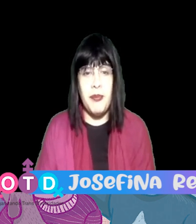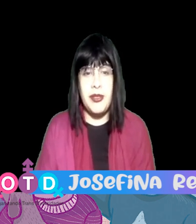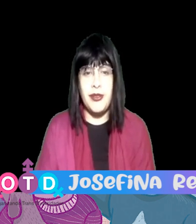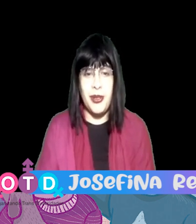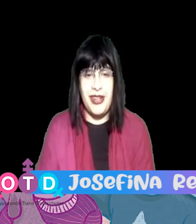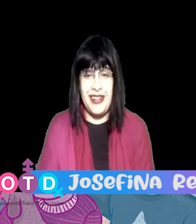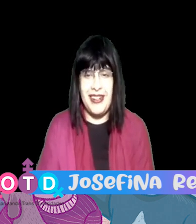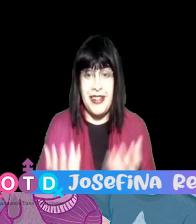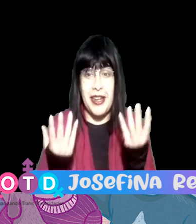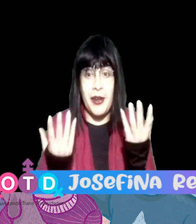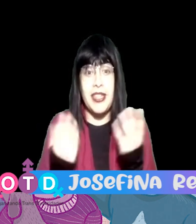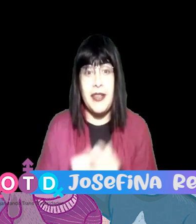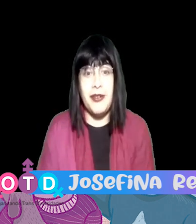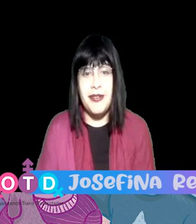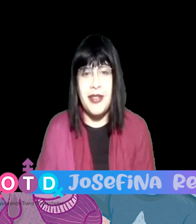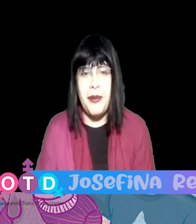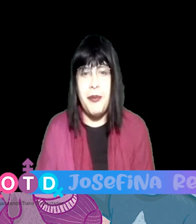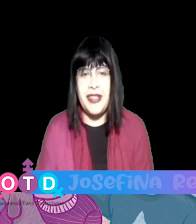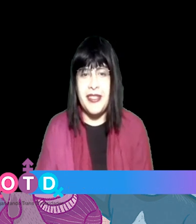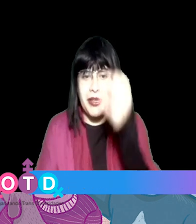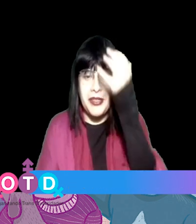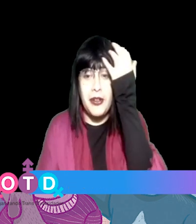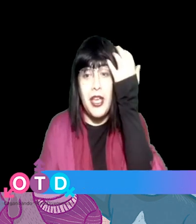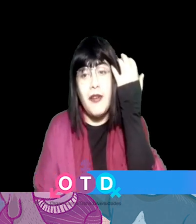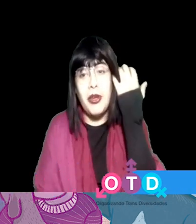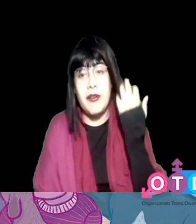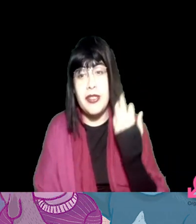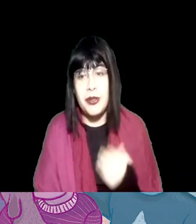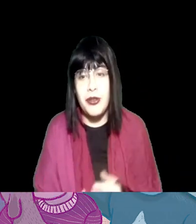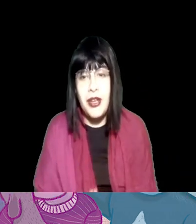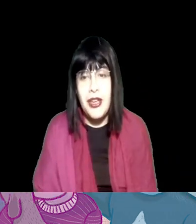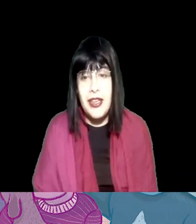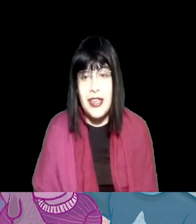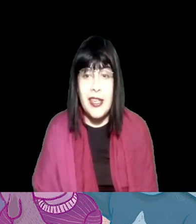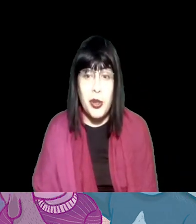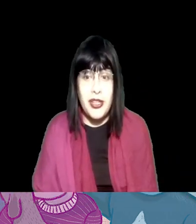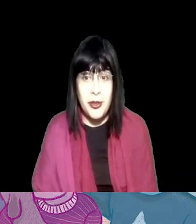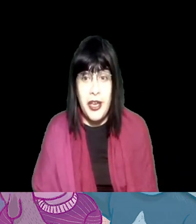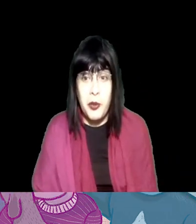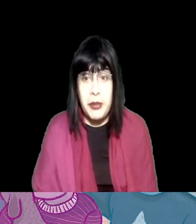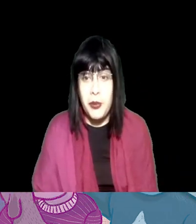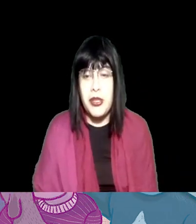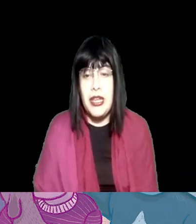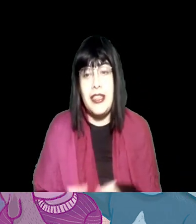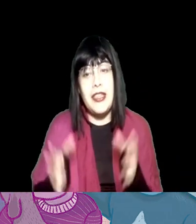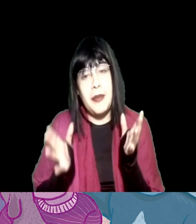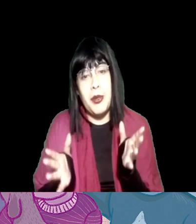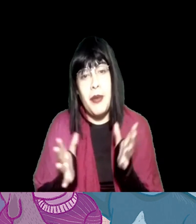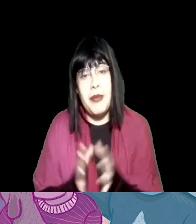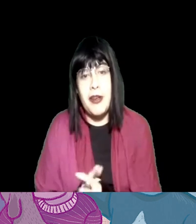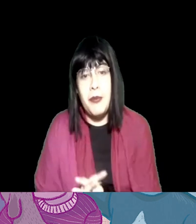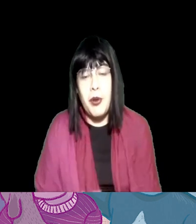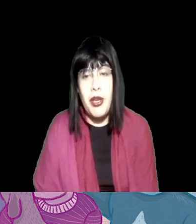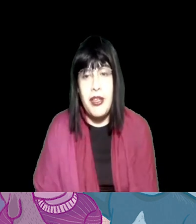Muy ambicioso el objetivo, las metas que se plantearon, y ahí vamos a ir revisando qué tanto de eso se ha cumplido, porque la idea de